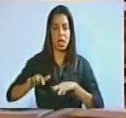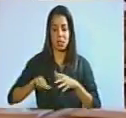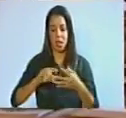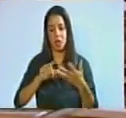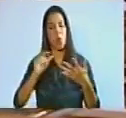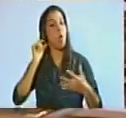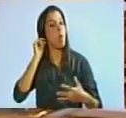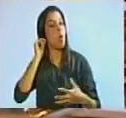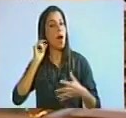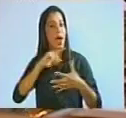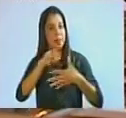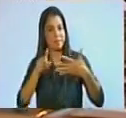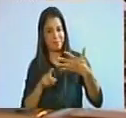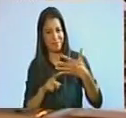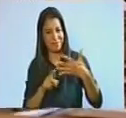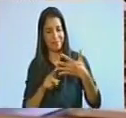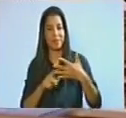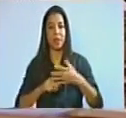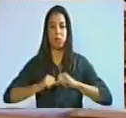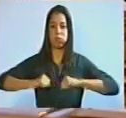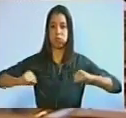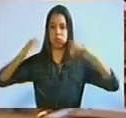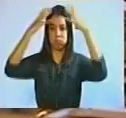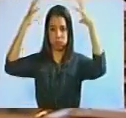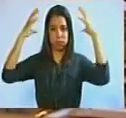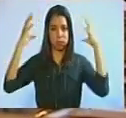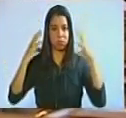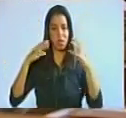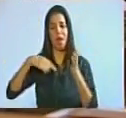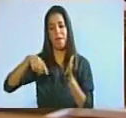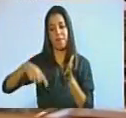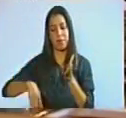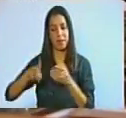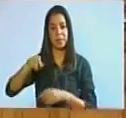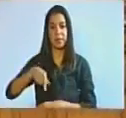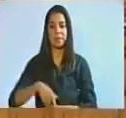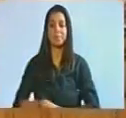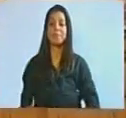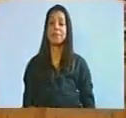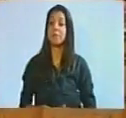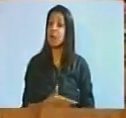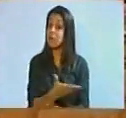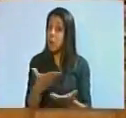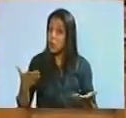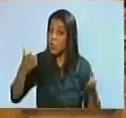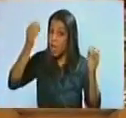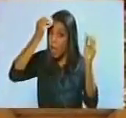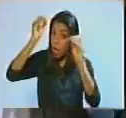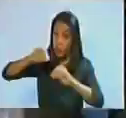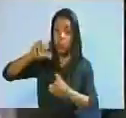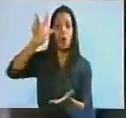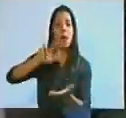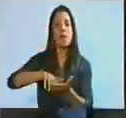subsecretaria. Es todo, ciudadana presidenta. En consideración para aprobación el acuerdo leído por el